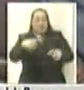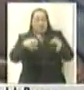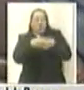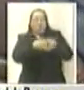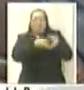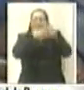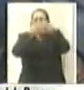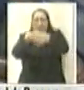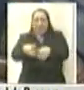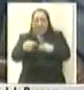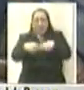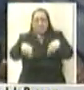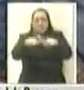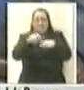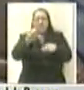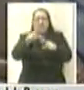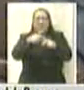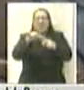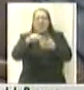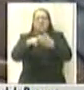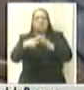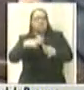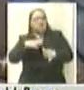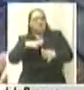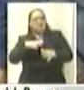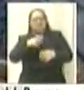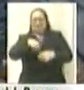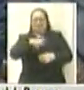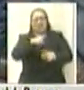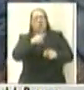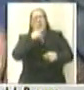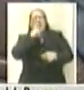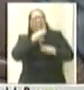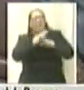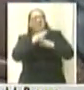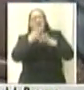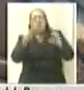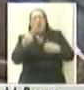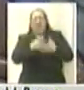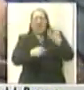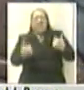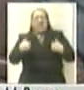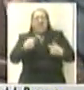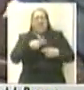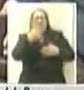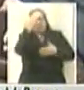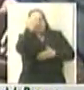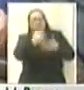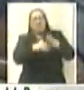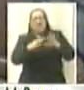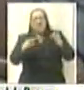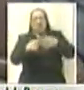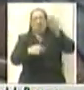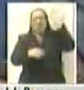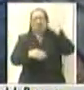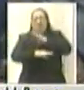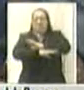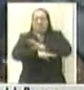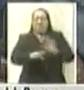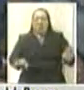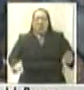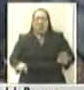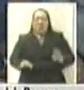qué legitimidad ética se va a respetar una defensora del pueblo que tiene, señor, una trayectoria